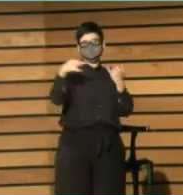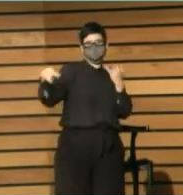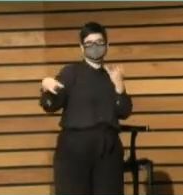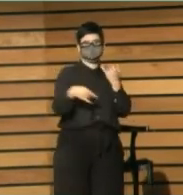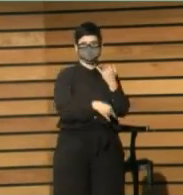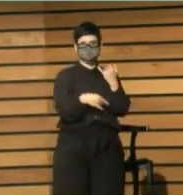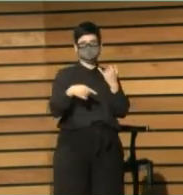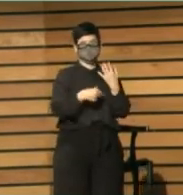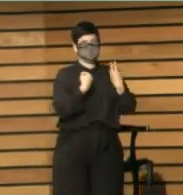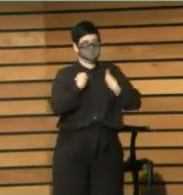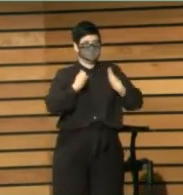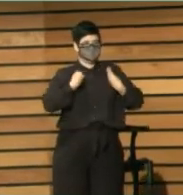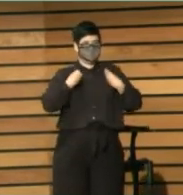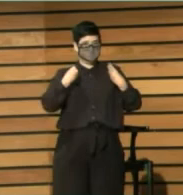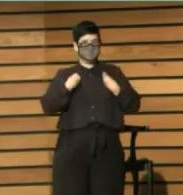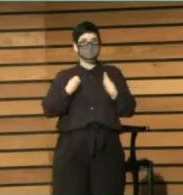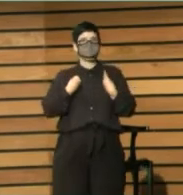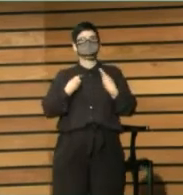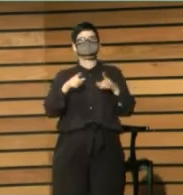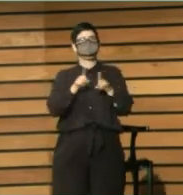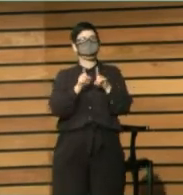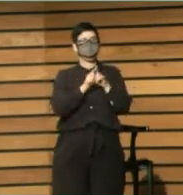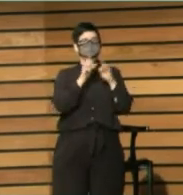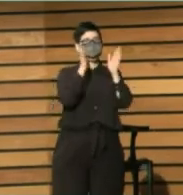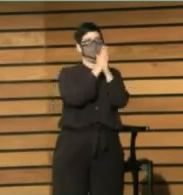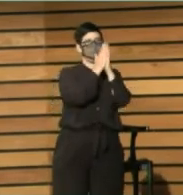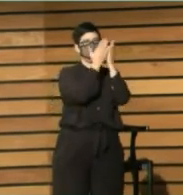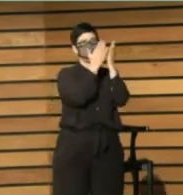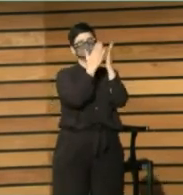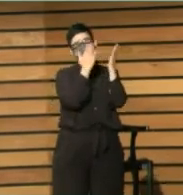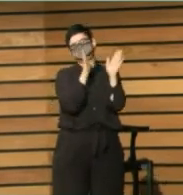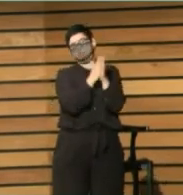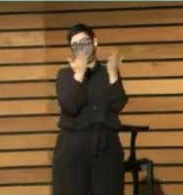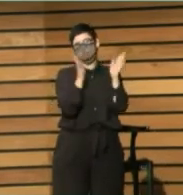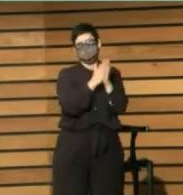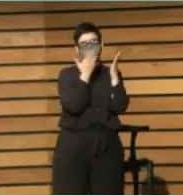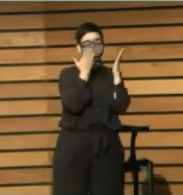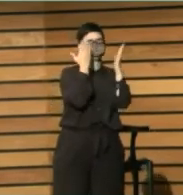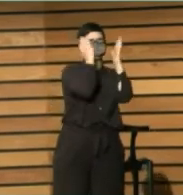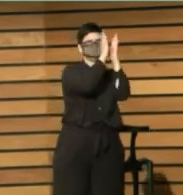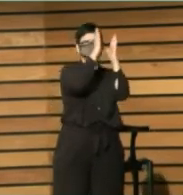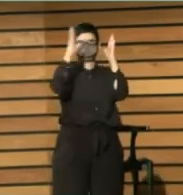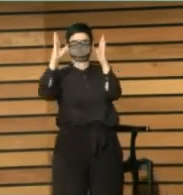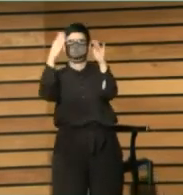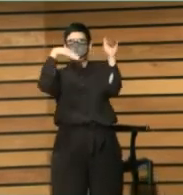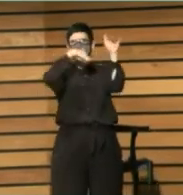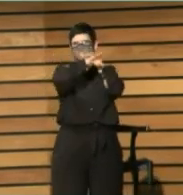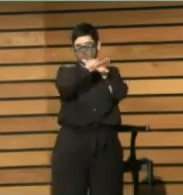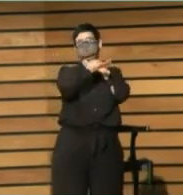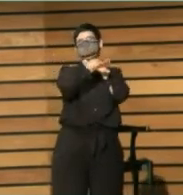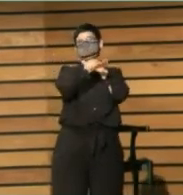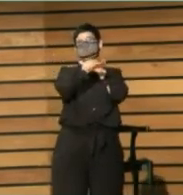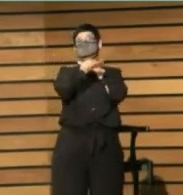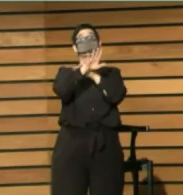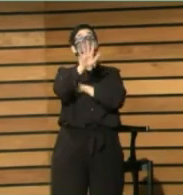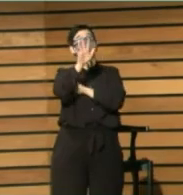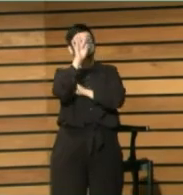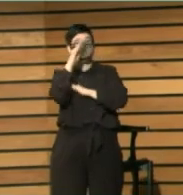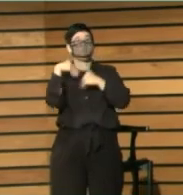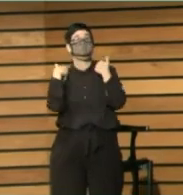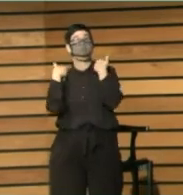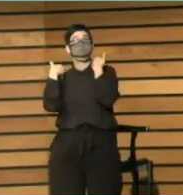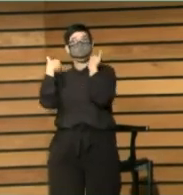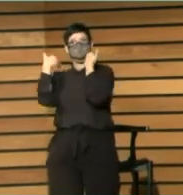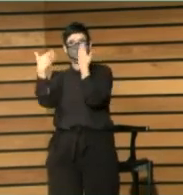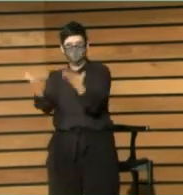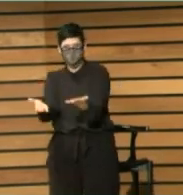tengo gran parte de los libros que tengo. Y que, por cierto, he donado a